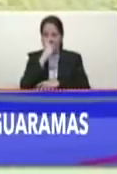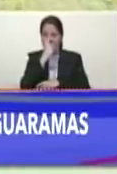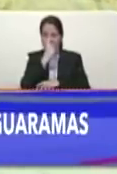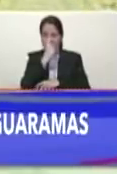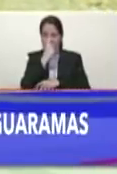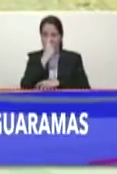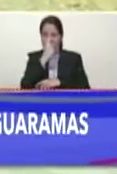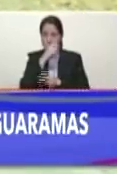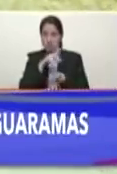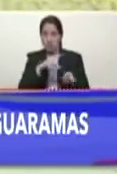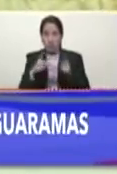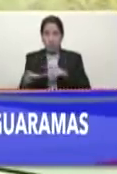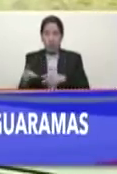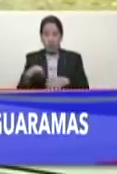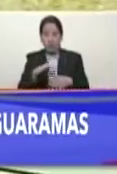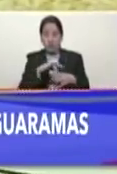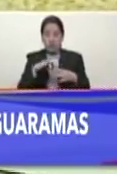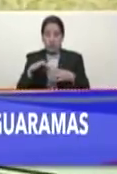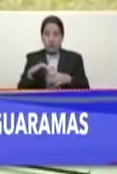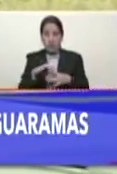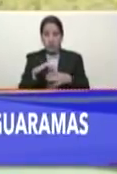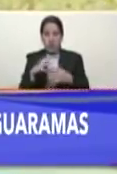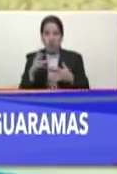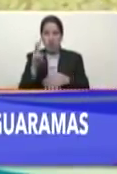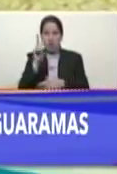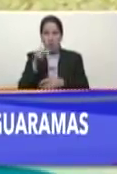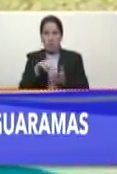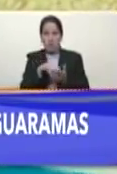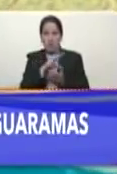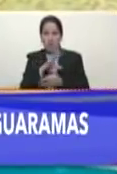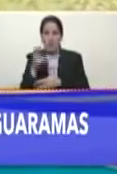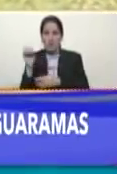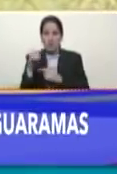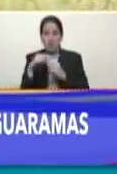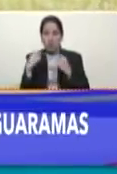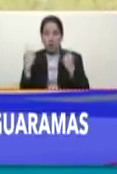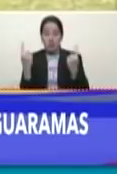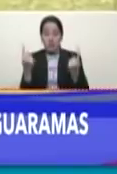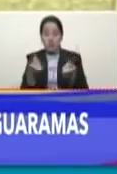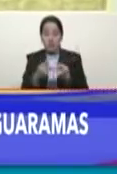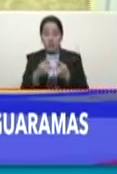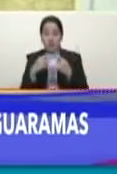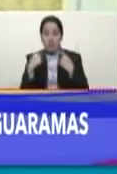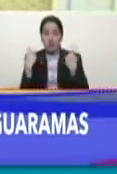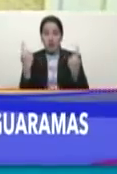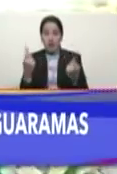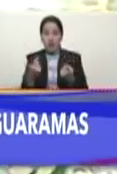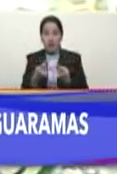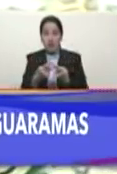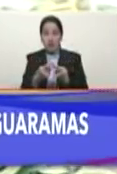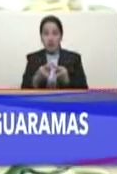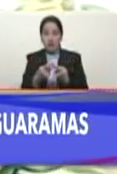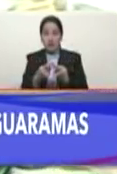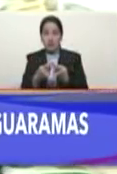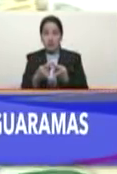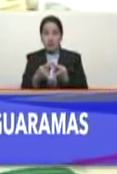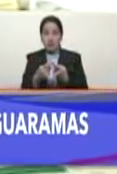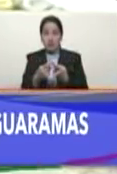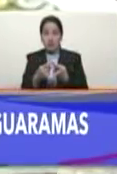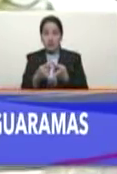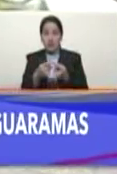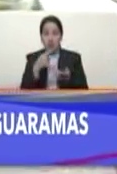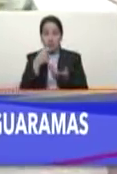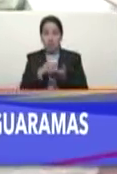de siembra para 2.500 hectáreas, punto y círculo, de la planta. Es decir, financiar a